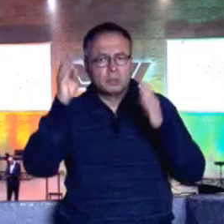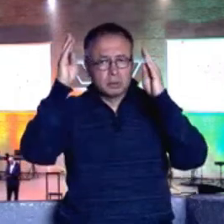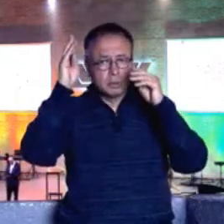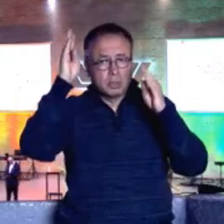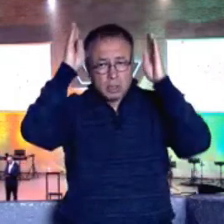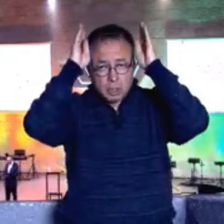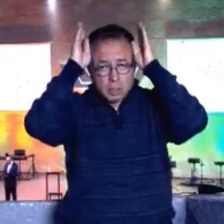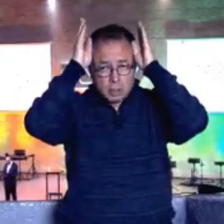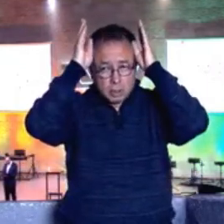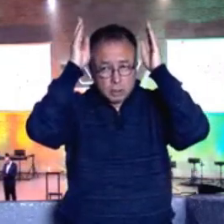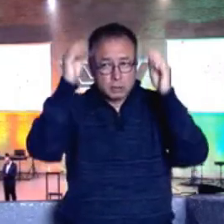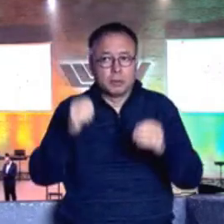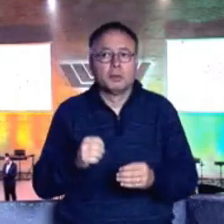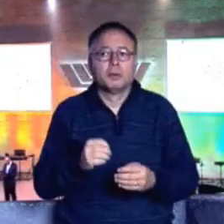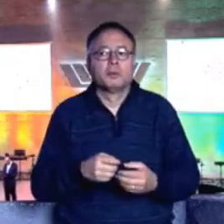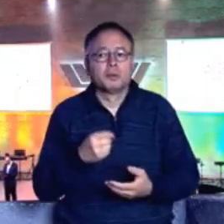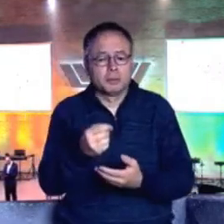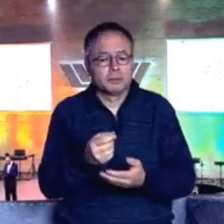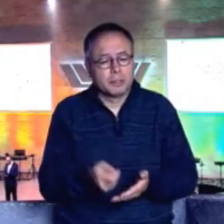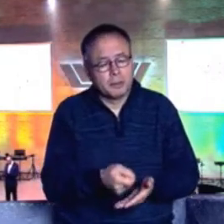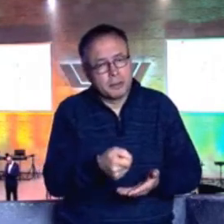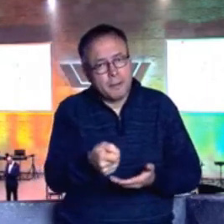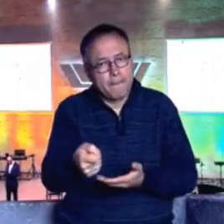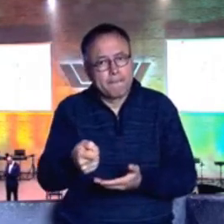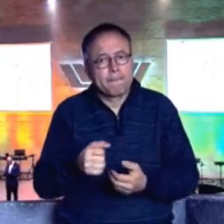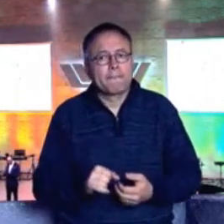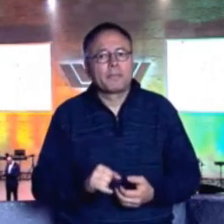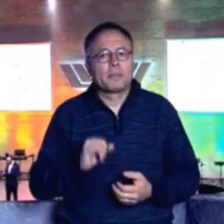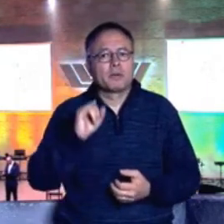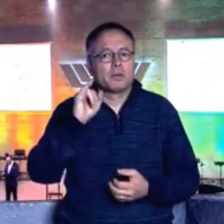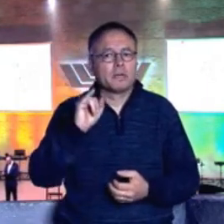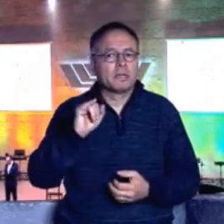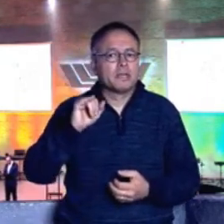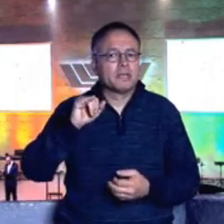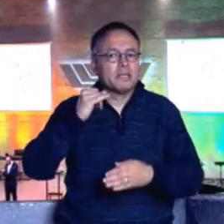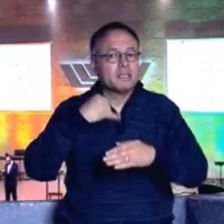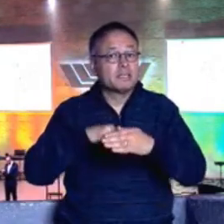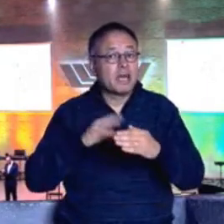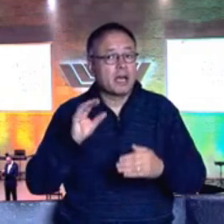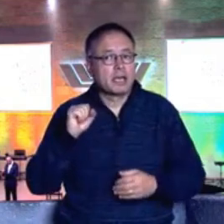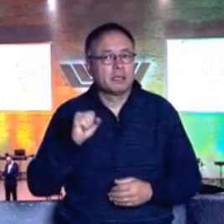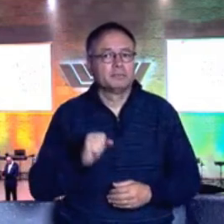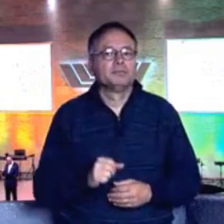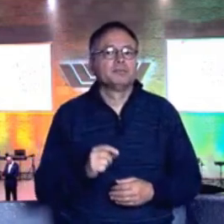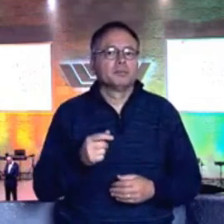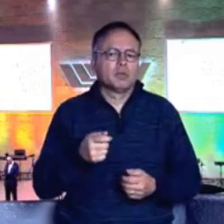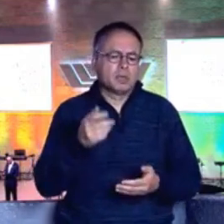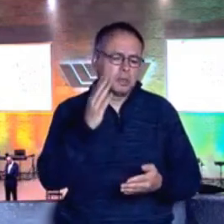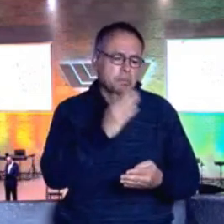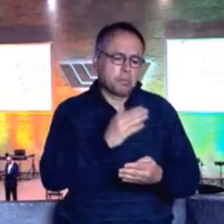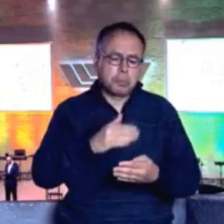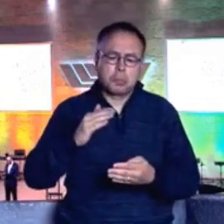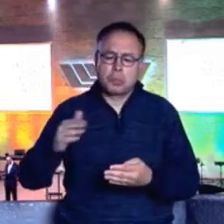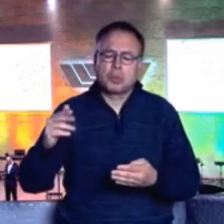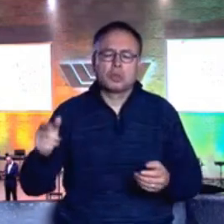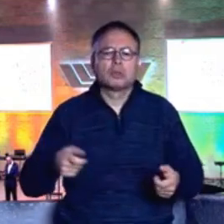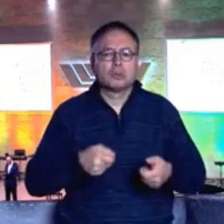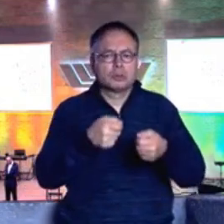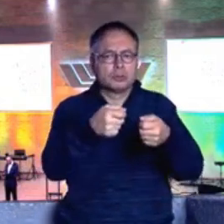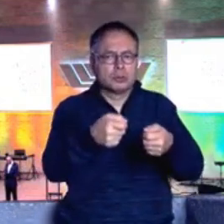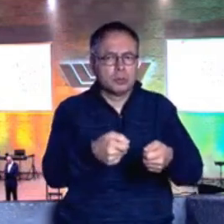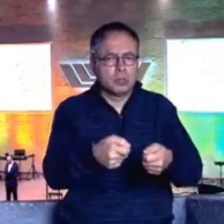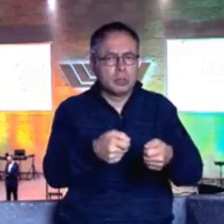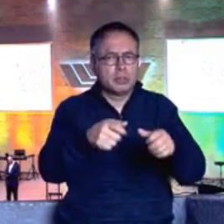sus siervos y a su hijo Isaac cortó Leña para el holocausto y se dispuso a ir al lugar que Dios le dijo